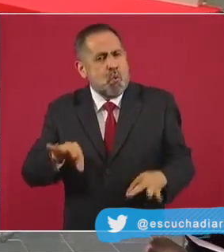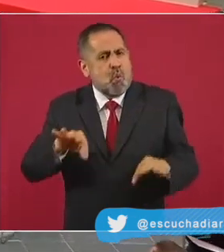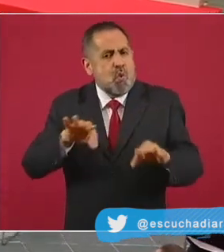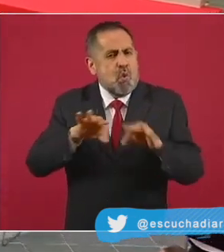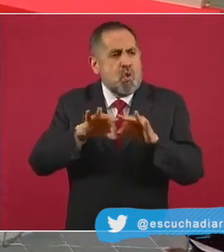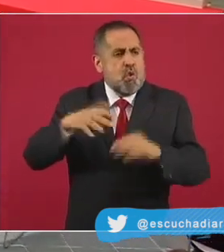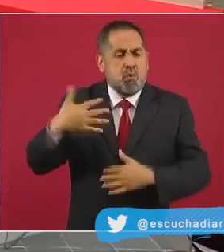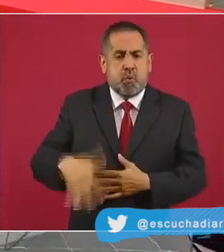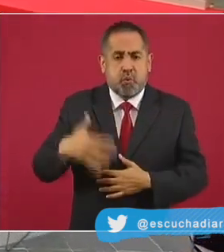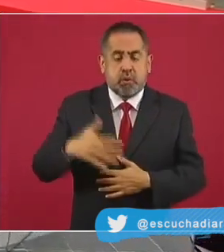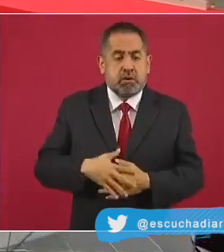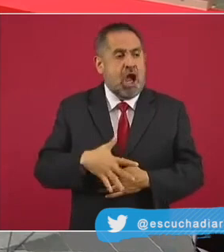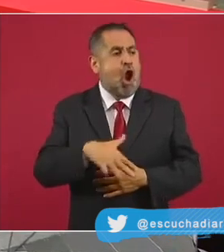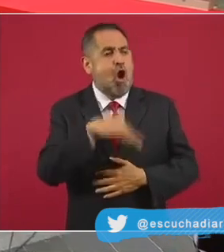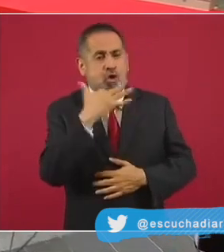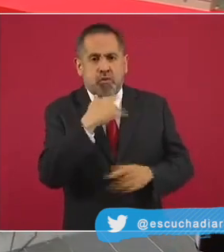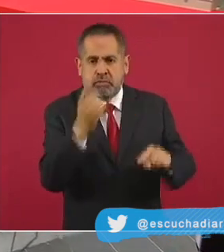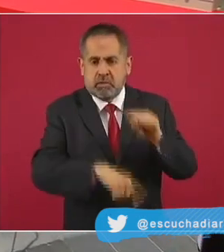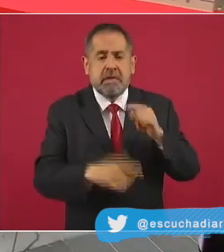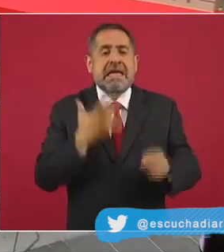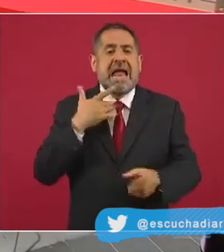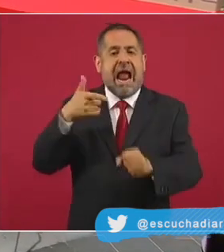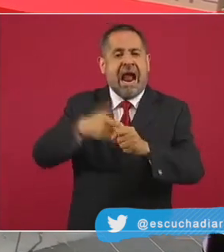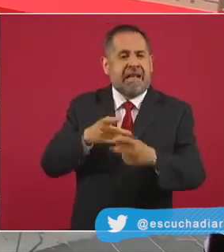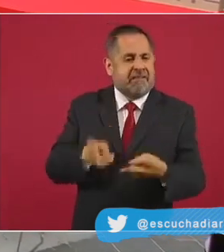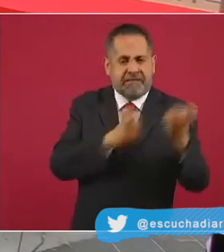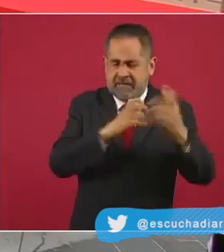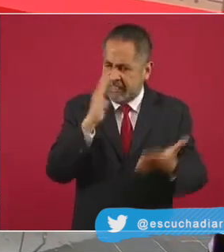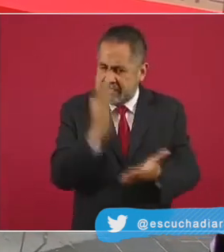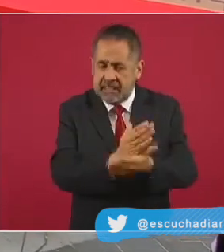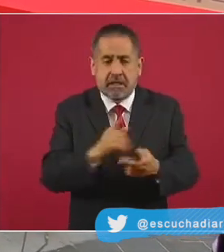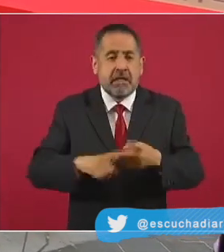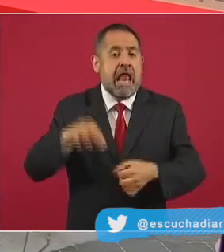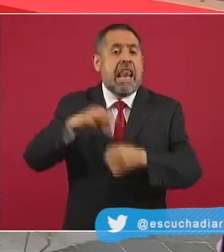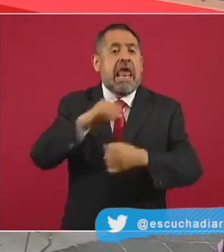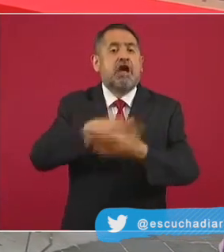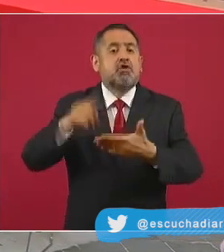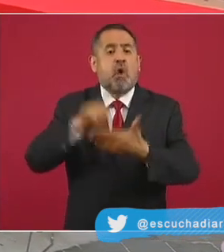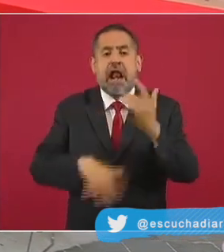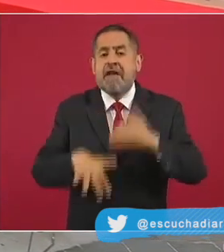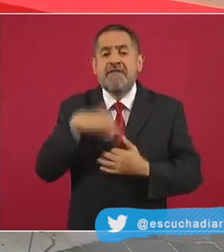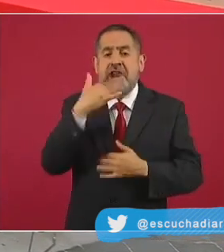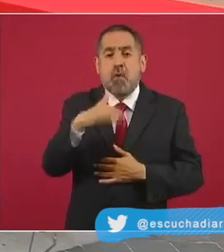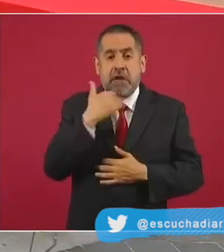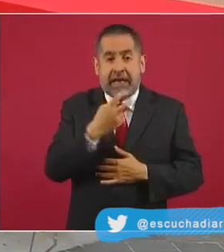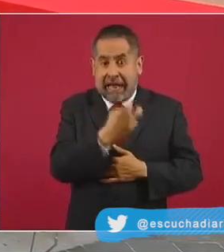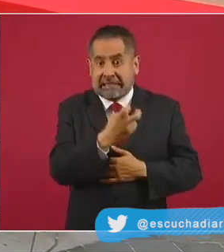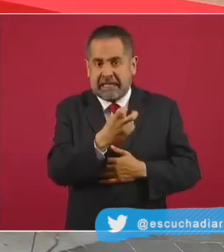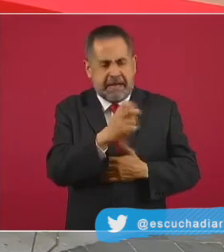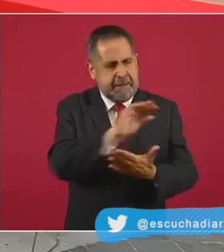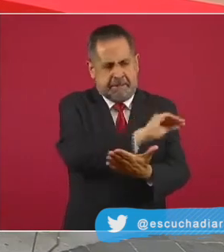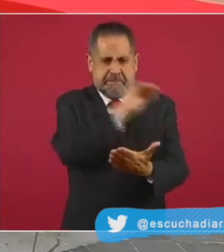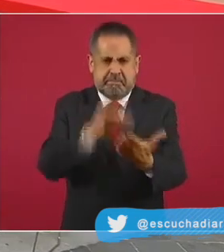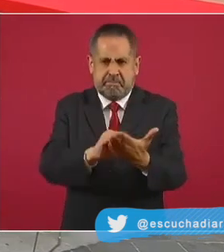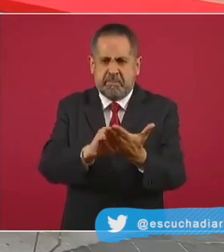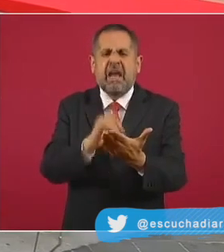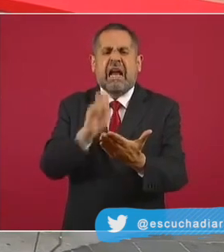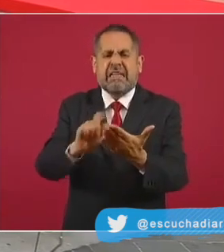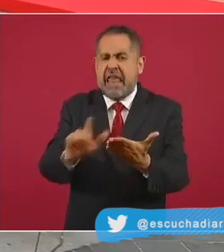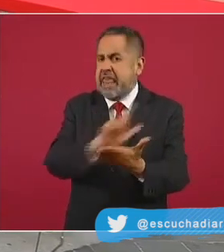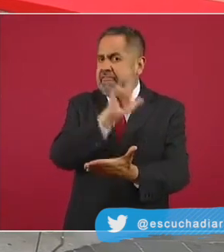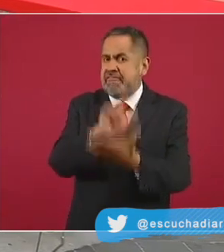La corrupción, el robo de hidrocarburos y el fraude electoral se convirtieron en delitos